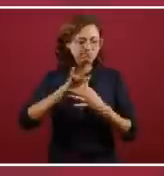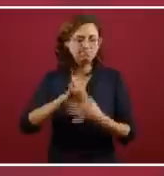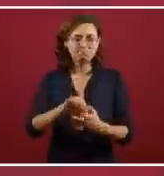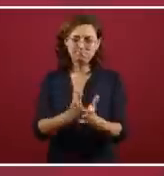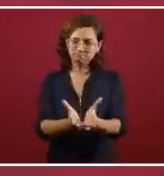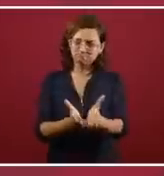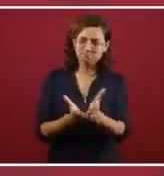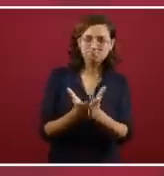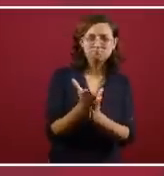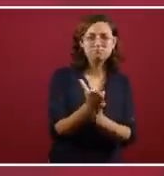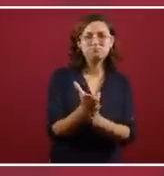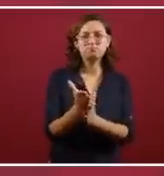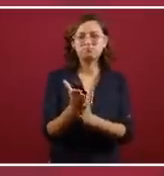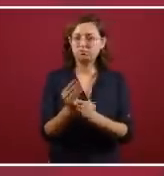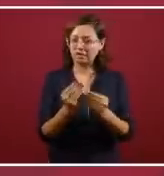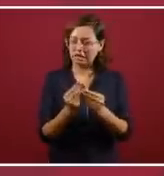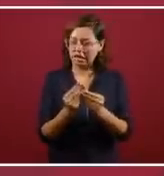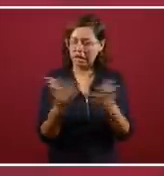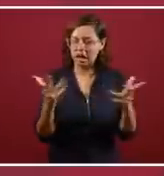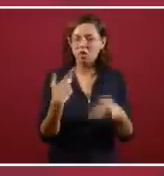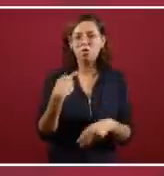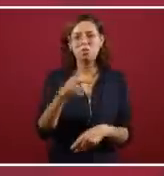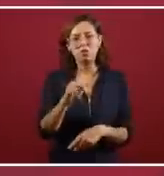en los dos casos